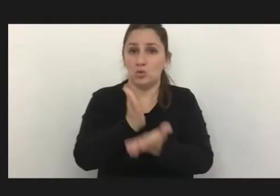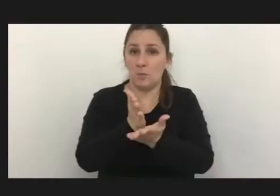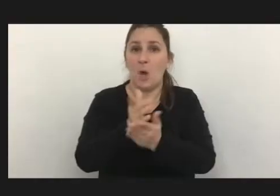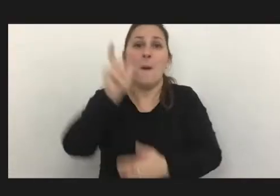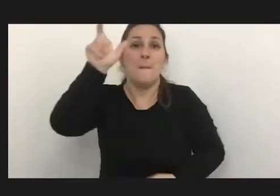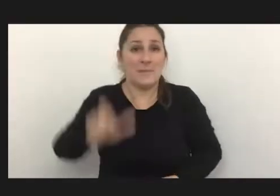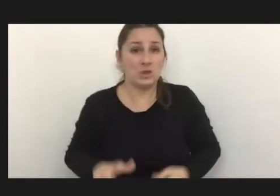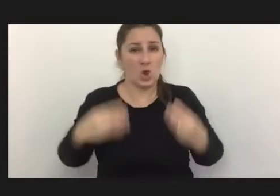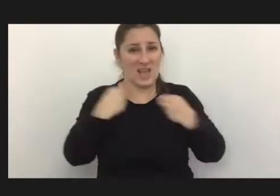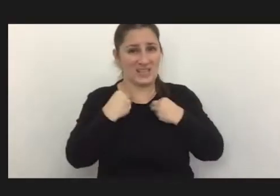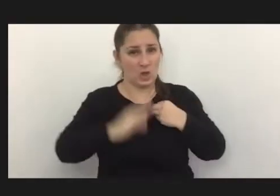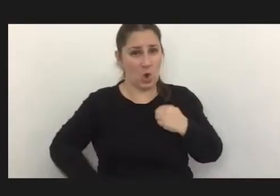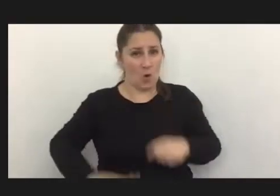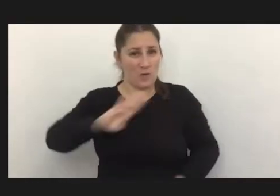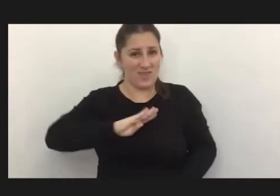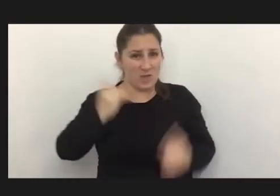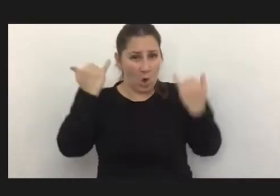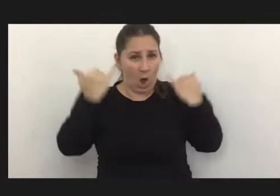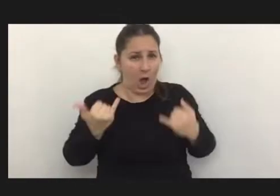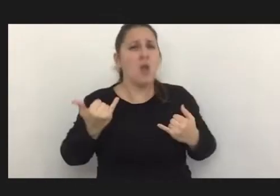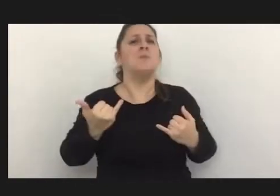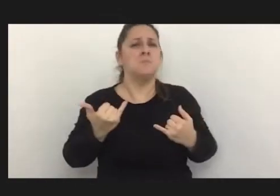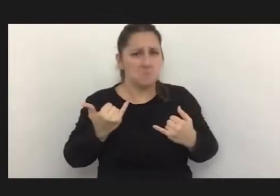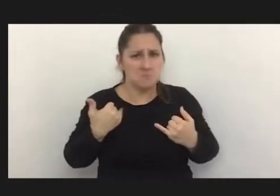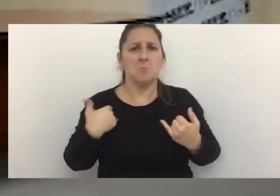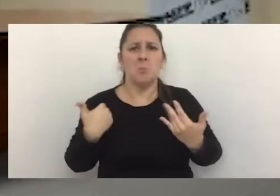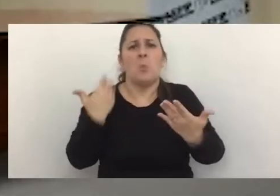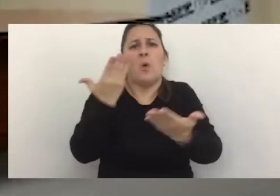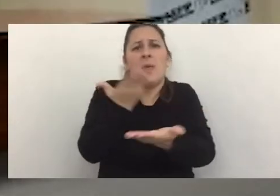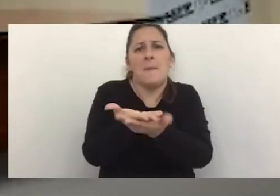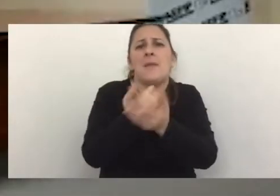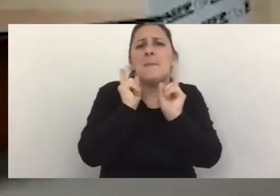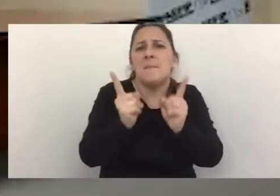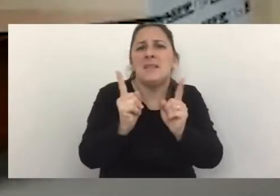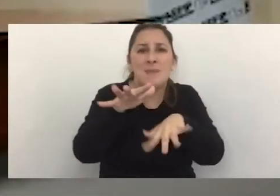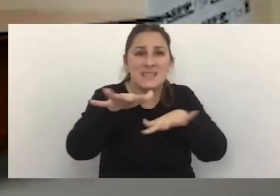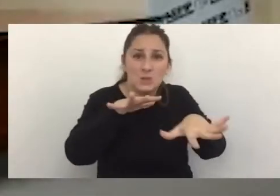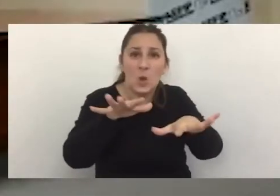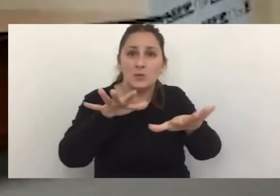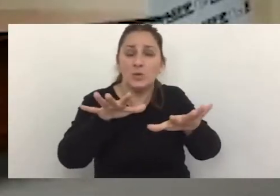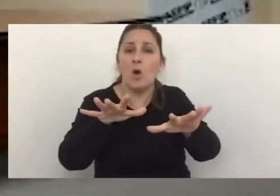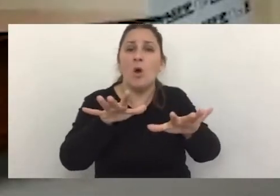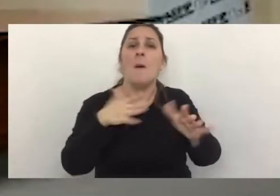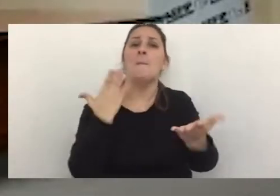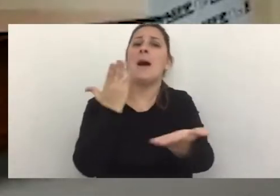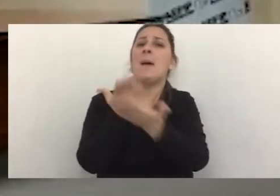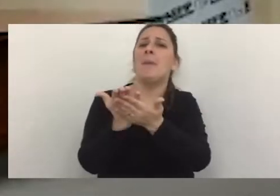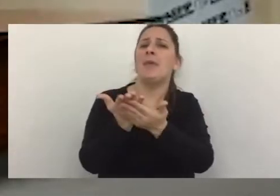ofendido tiene la oportunidad de utilizar los mismos medios para hacer un desagravio.